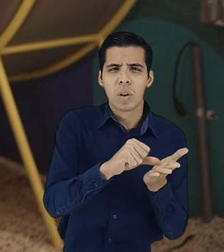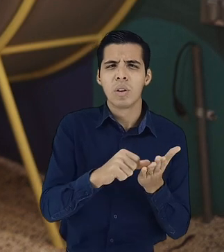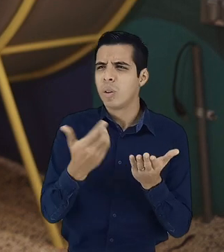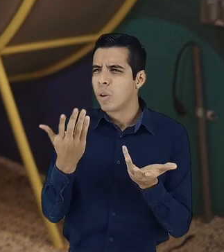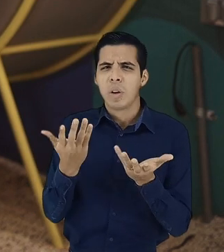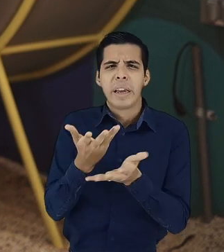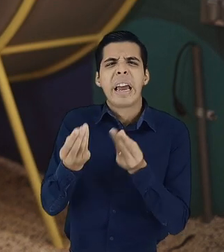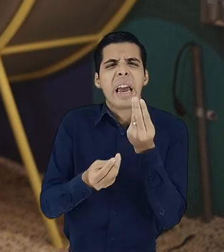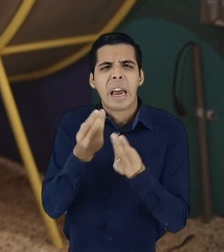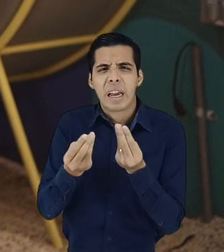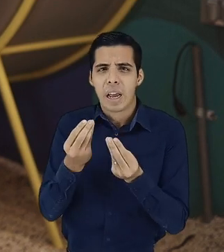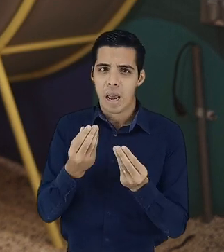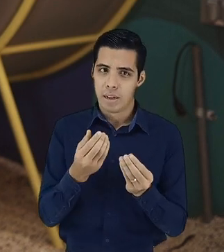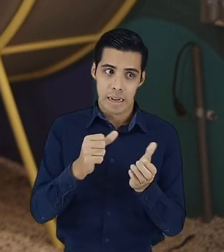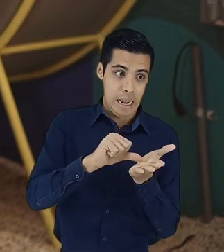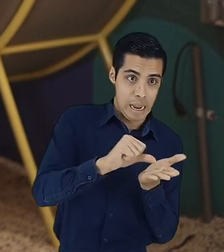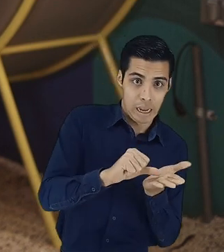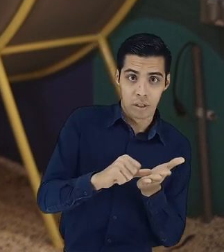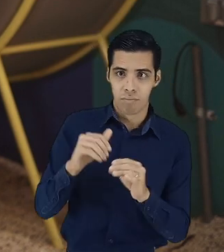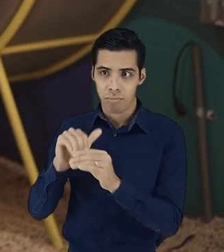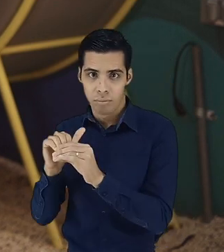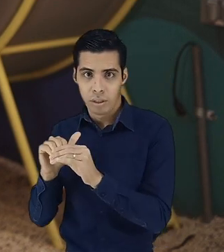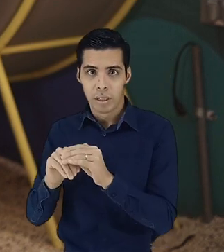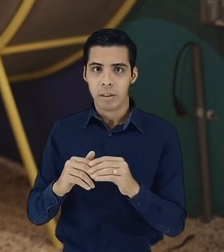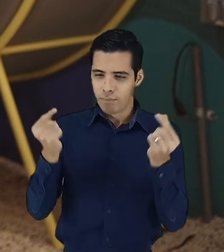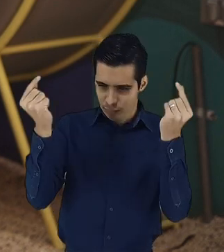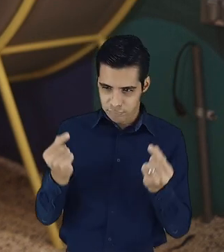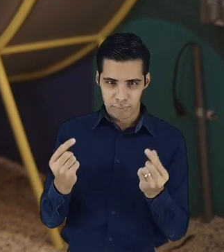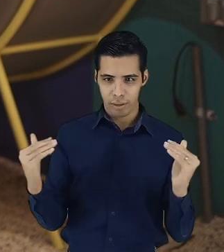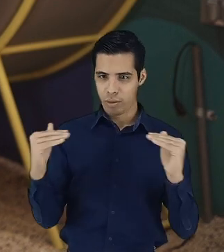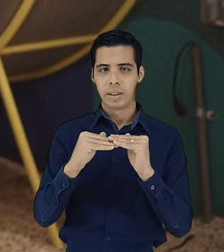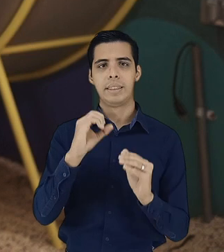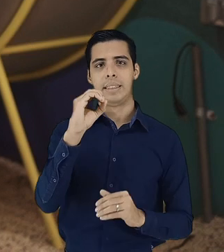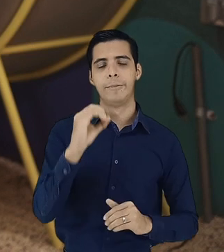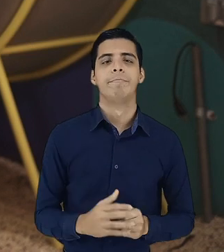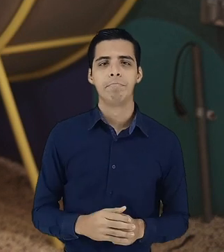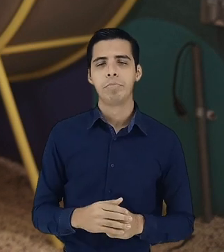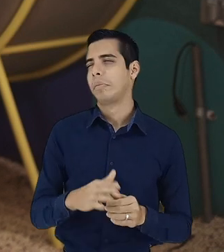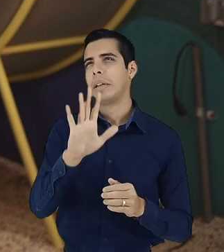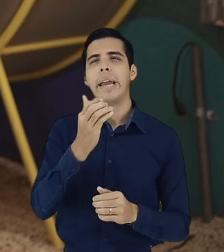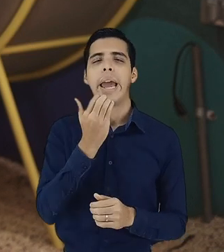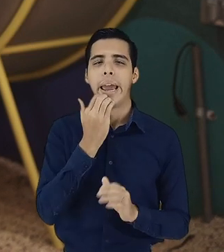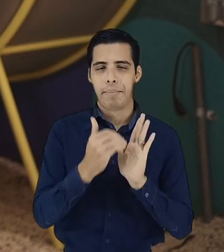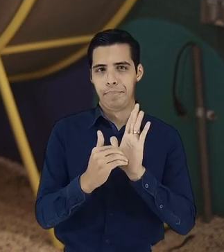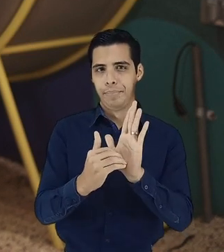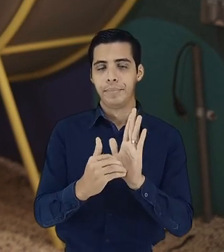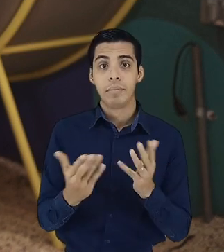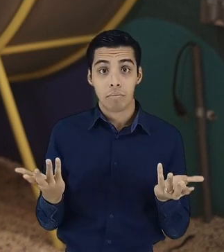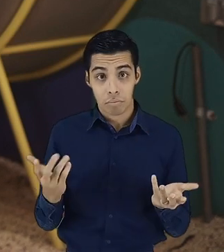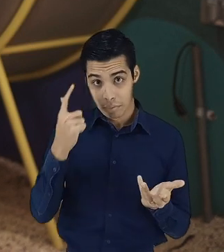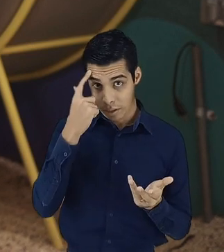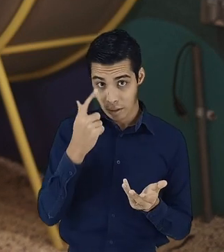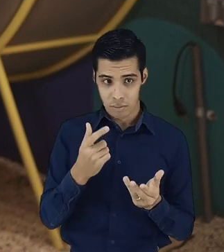Y esto con la finalidad que los ingresos menos los gastos sean igual a cero al final del mes. Entonces la metodología sería la siguiente. Le asignas un